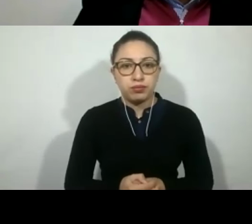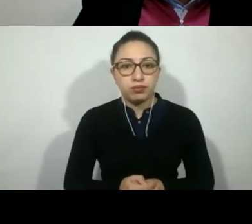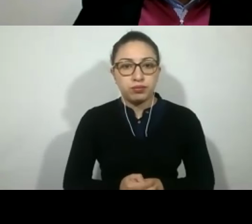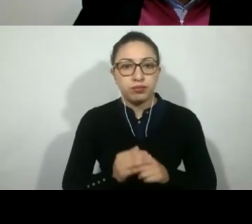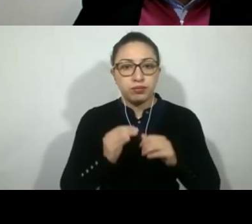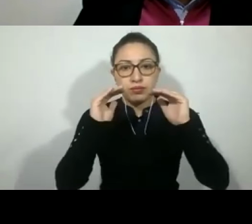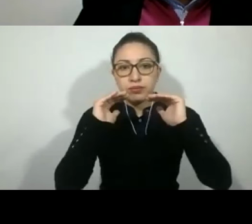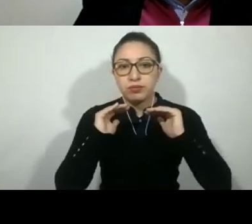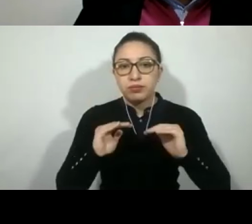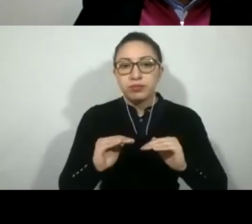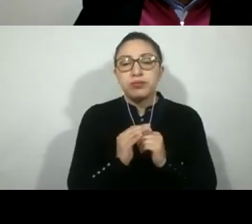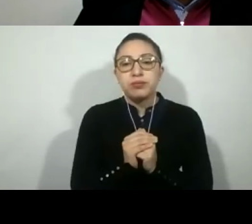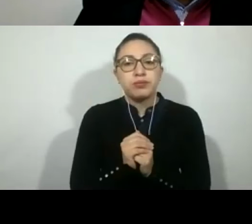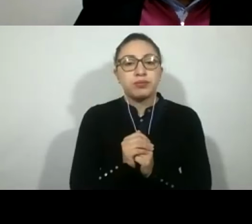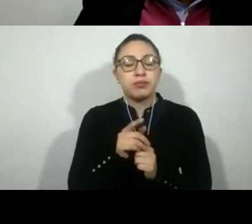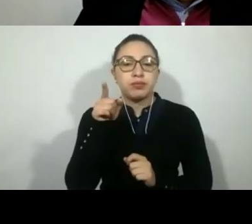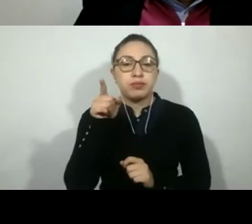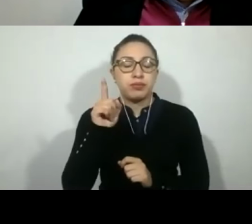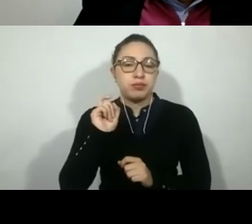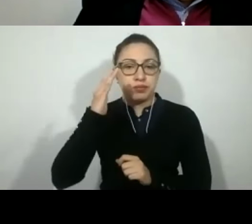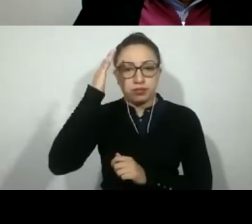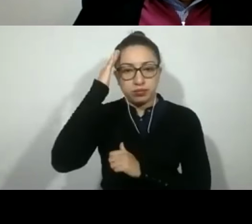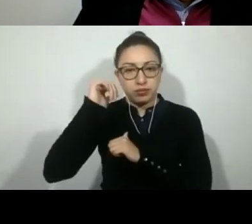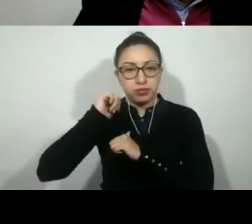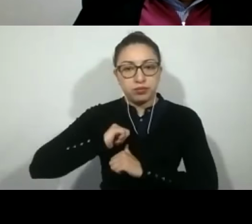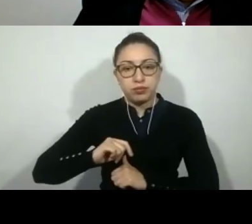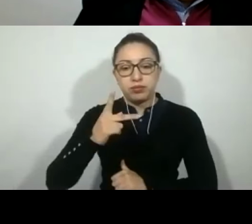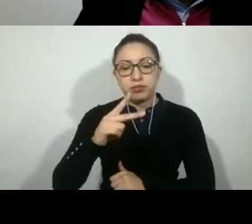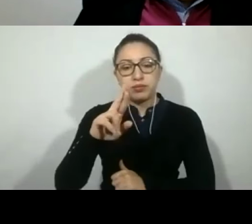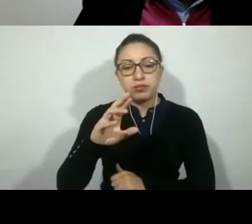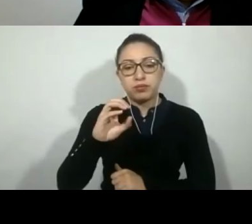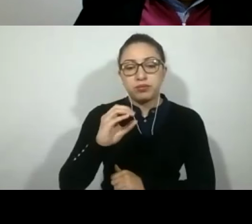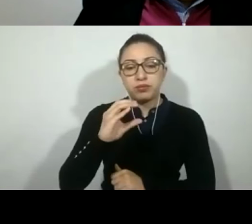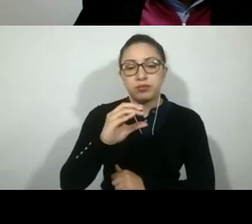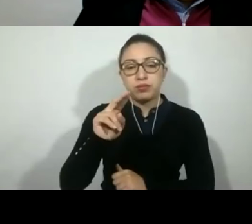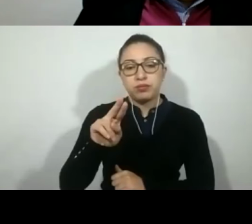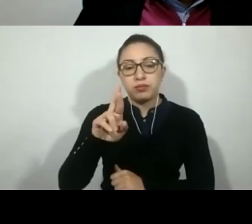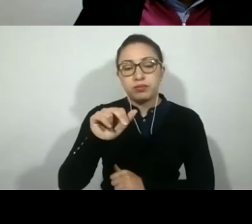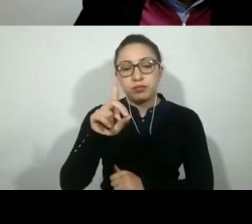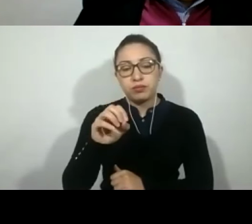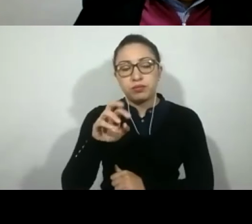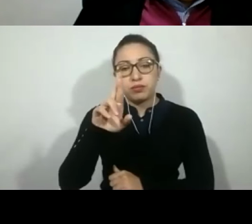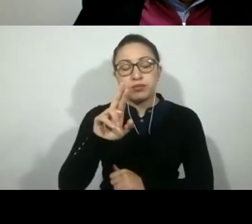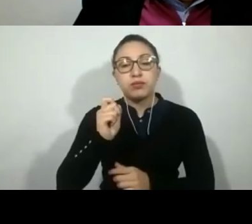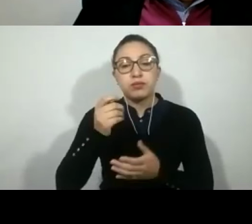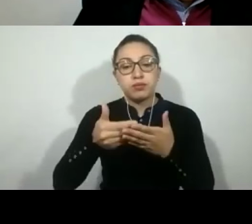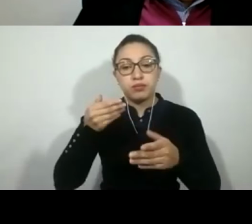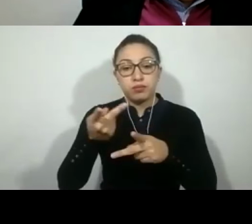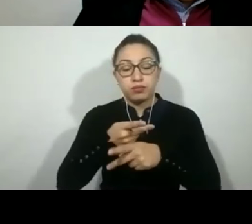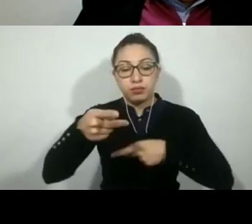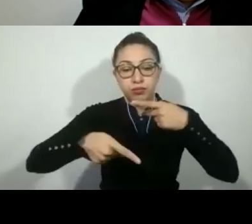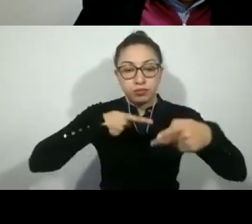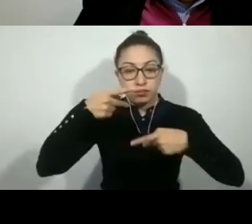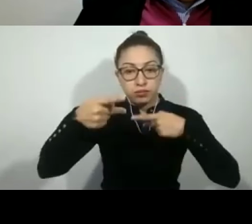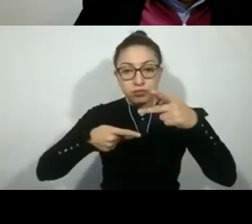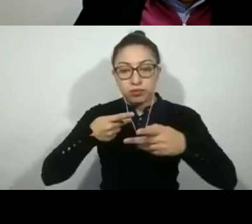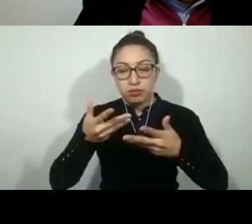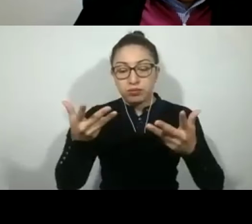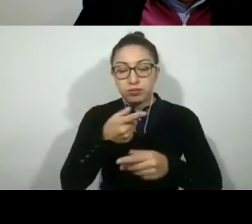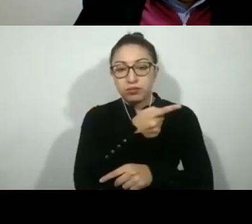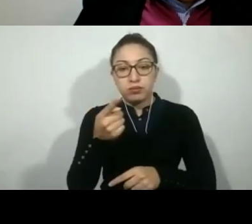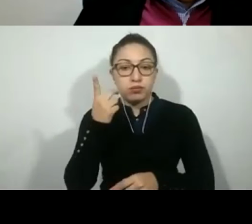5. La persona servidora pública responderá en un bloque a las preguntas que se le hayan formulado por parte de las diputadas y